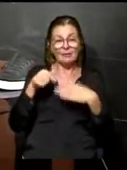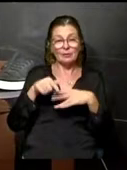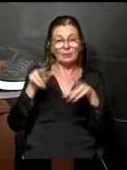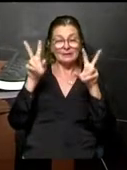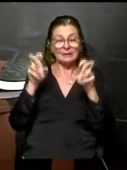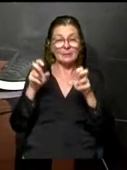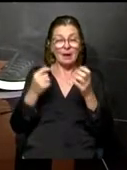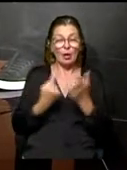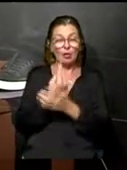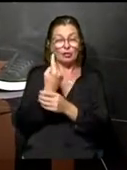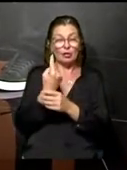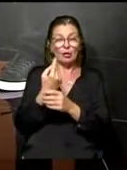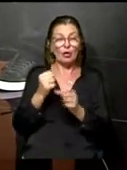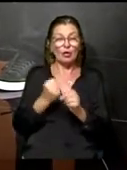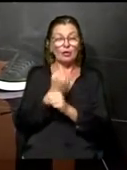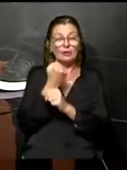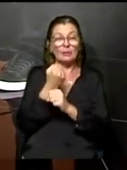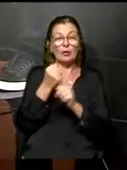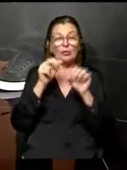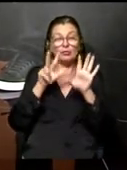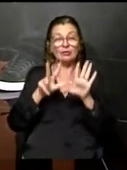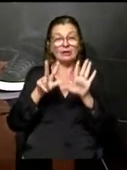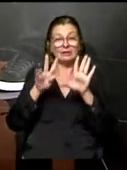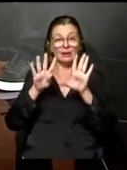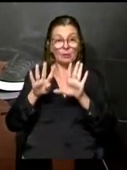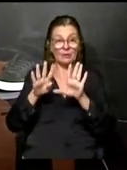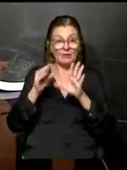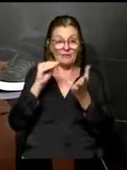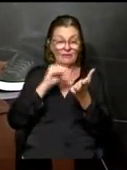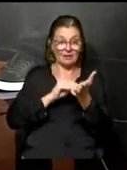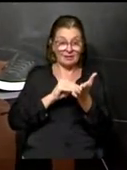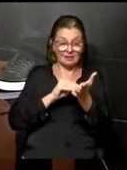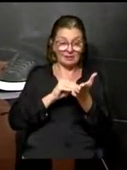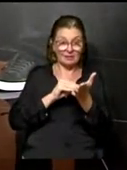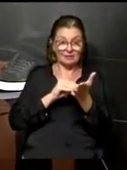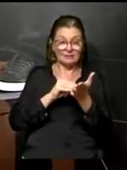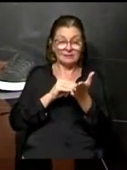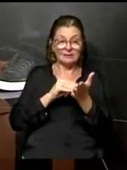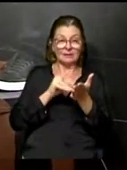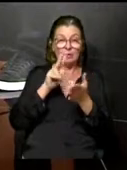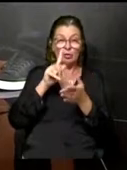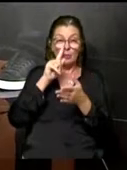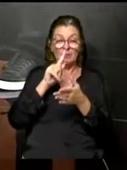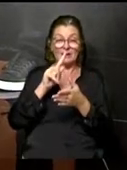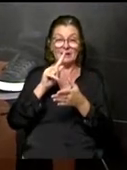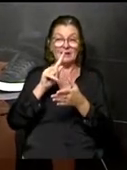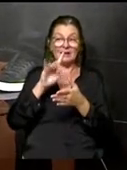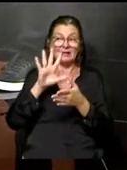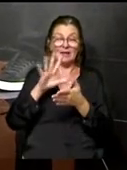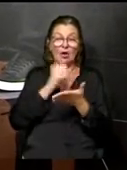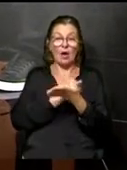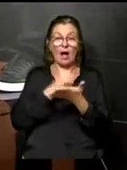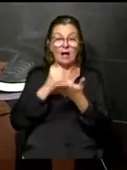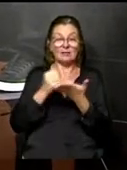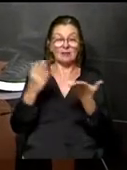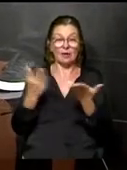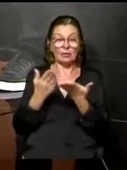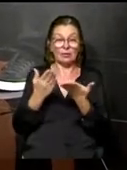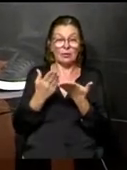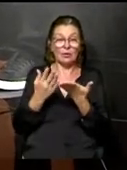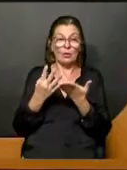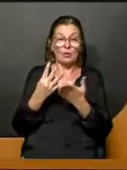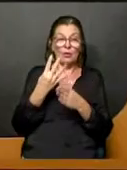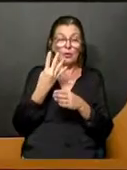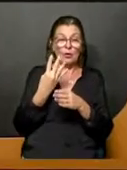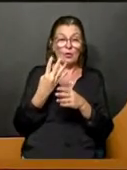Ahí encontramos 89 sesiones en que se habló del tema desde el 2005 hasta ahora. Analizamos los 4 cuerpos: